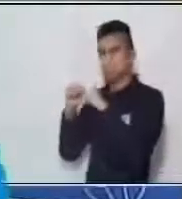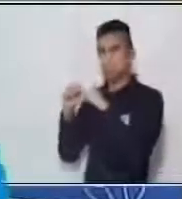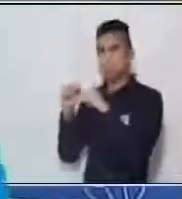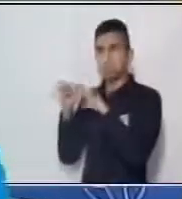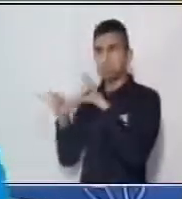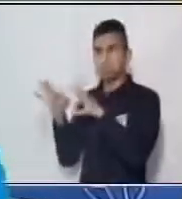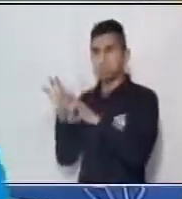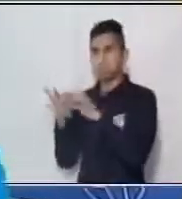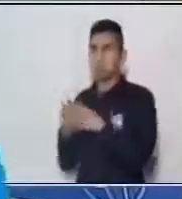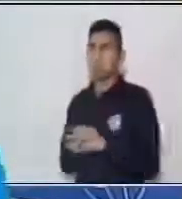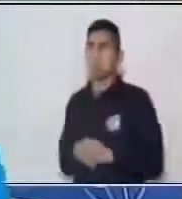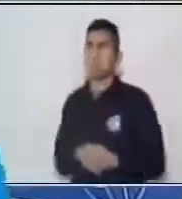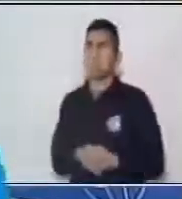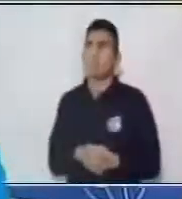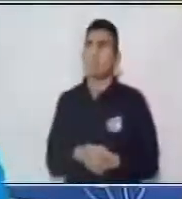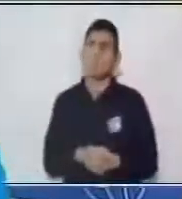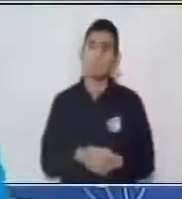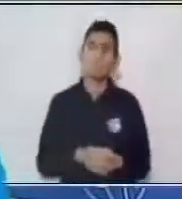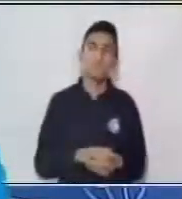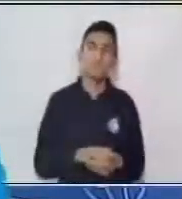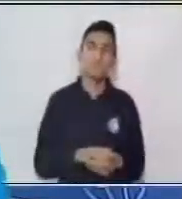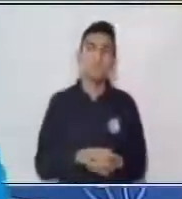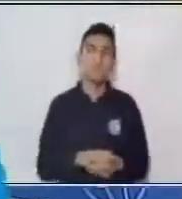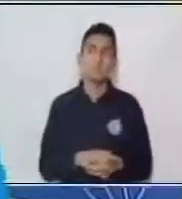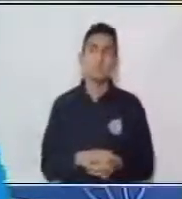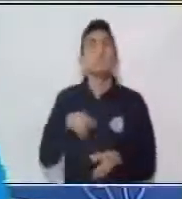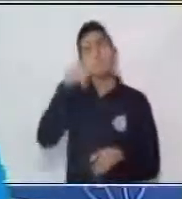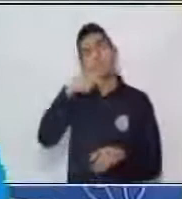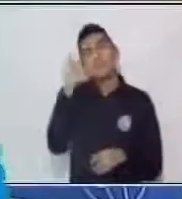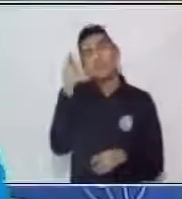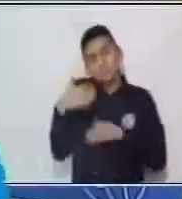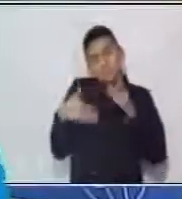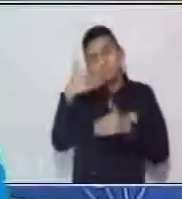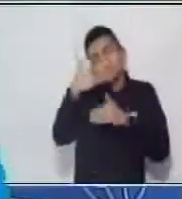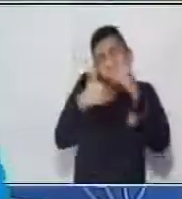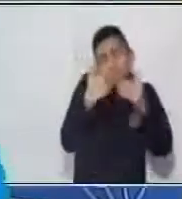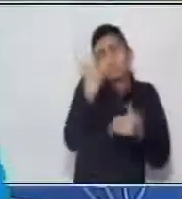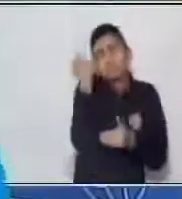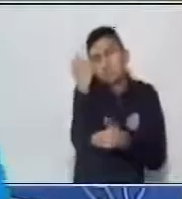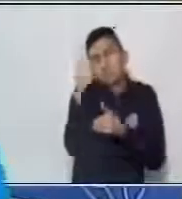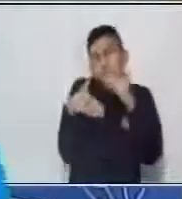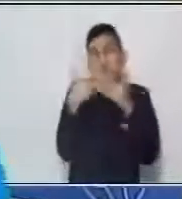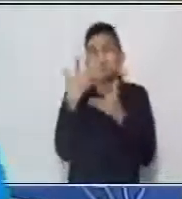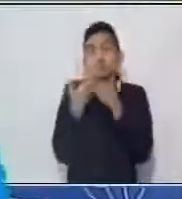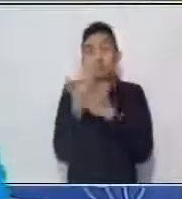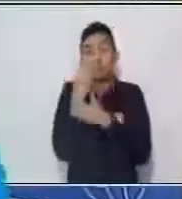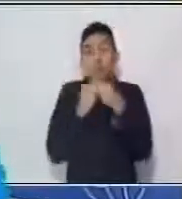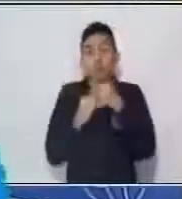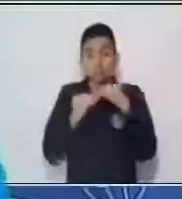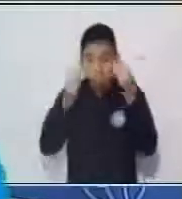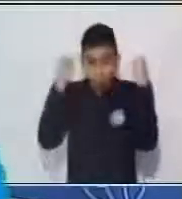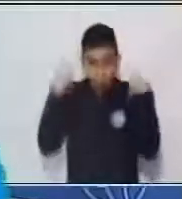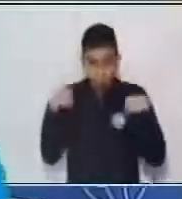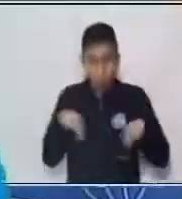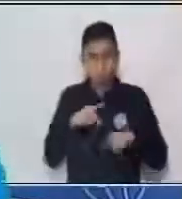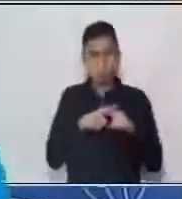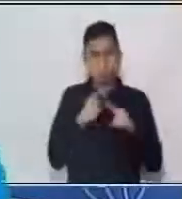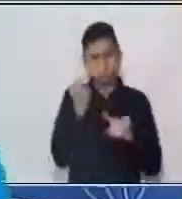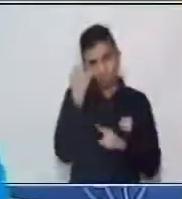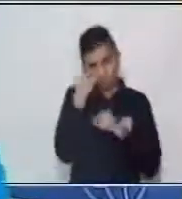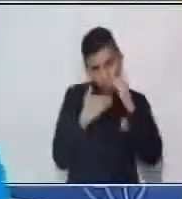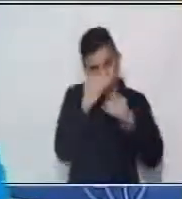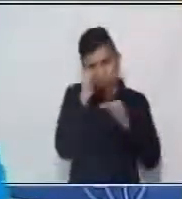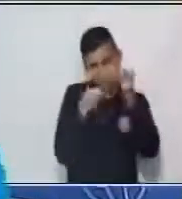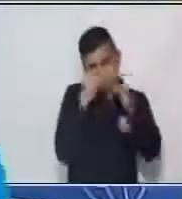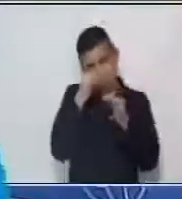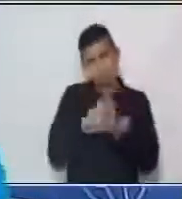darle la terminación a que secamos las pieles para poder hacer de estas vestimentas para cada uno de nosotros. Primero veamos